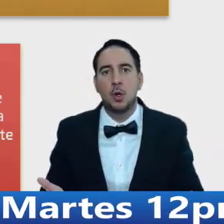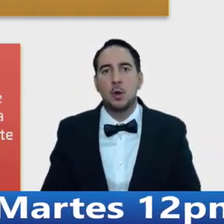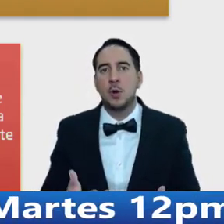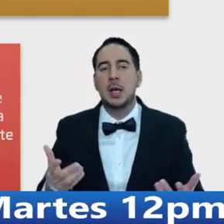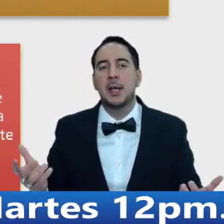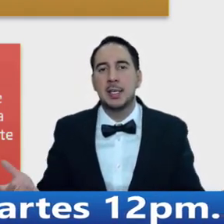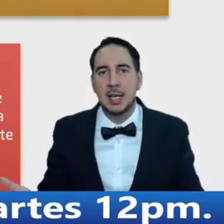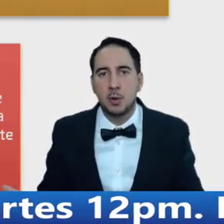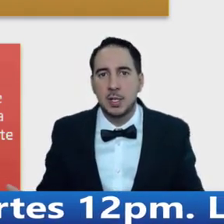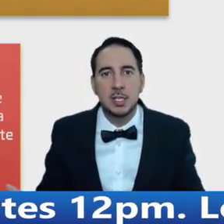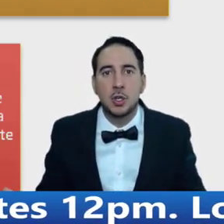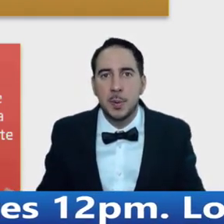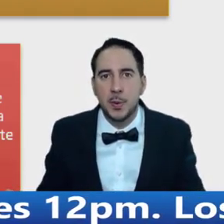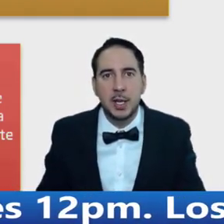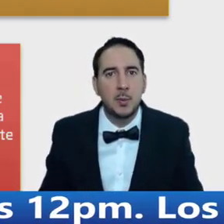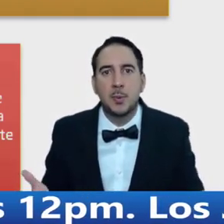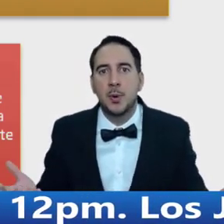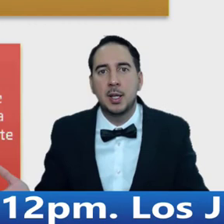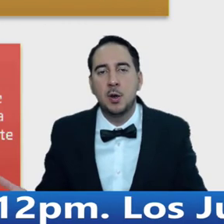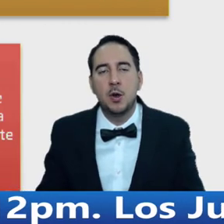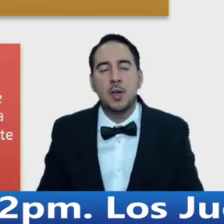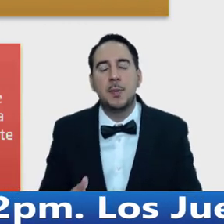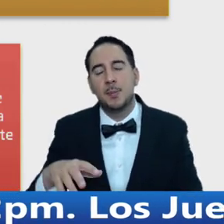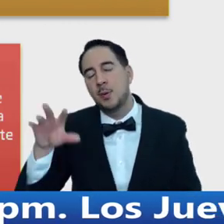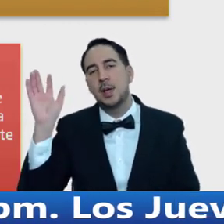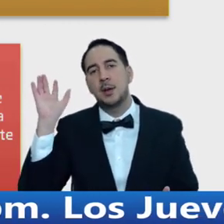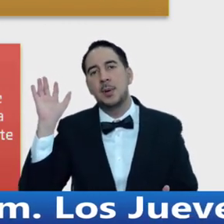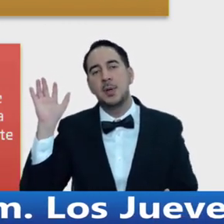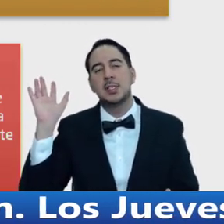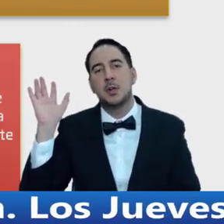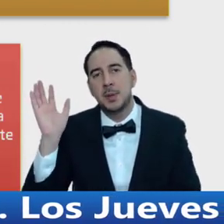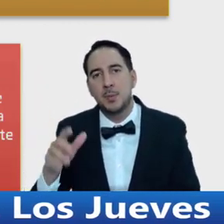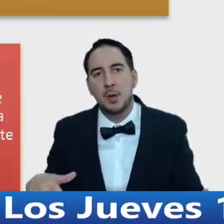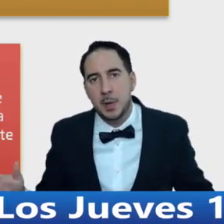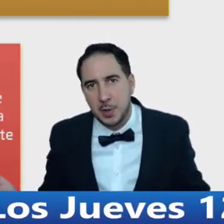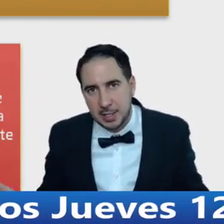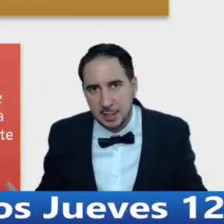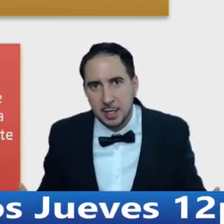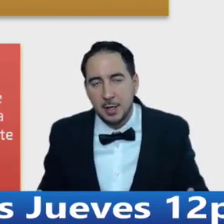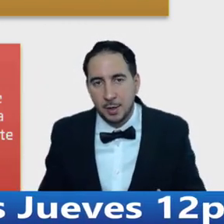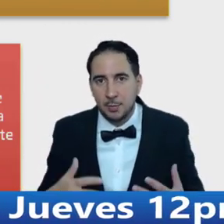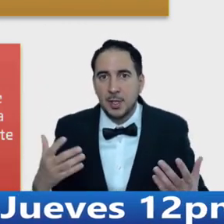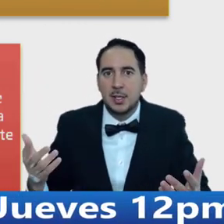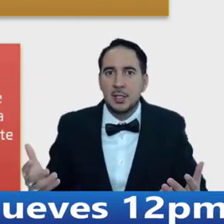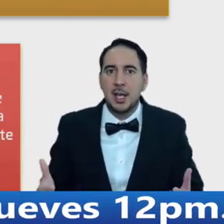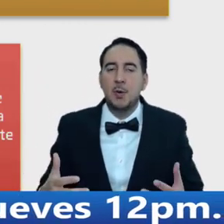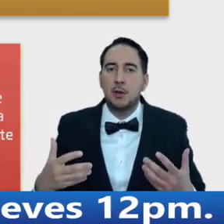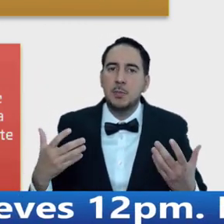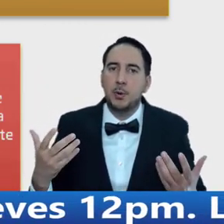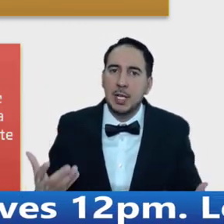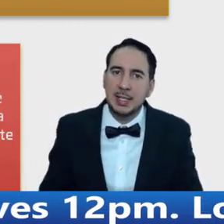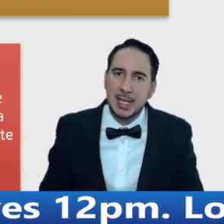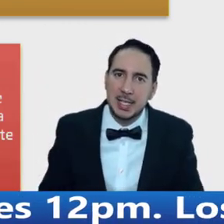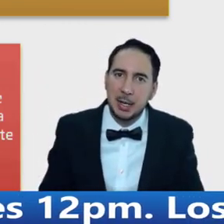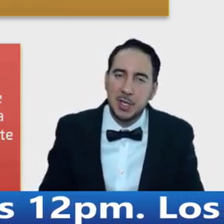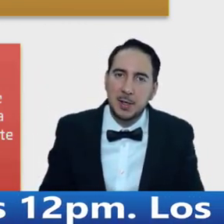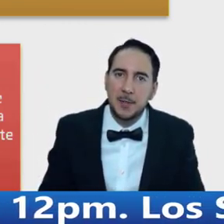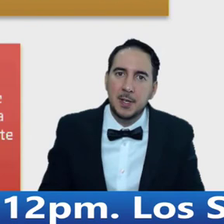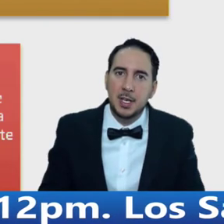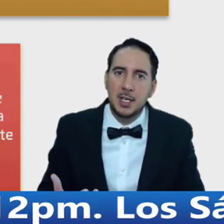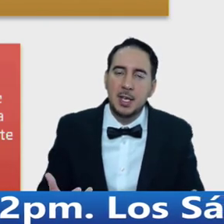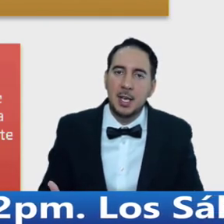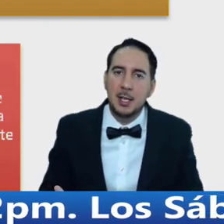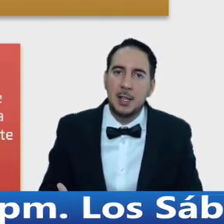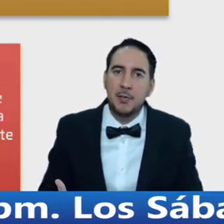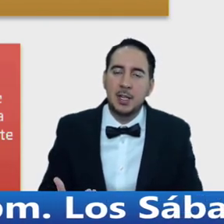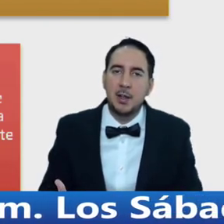o cada vez que salgo a hacer shopping por ahí no me voy a hacer shopping, voy a comprar una casa. Bueno, es una cosa importante que hace en la vida